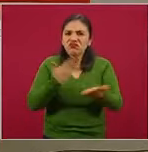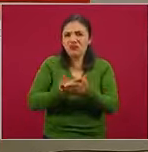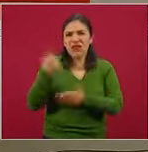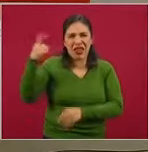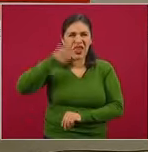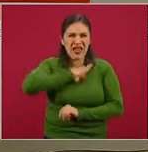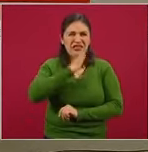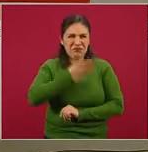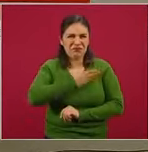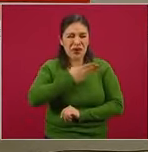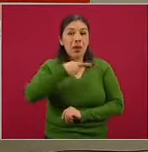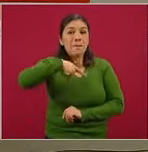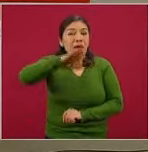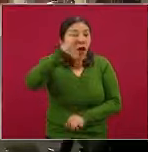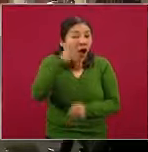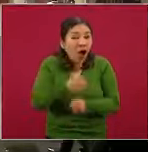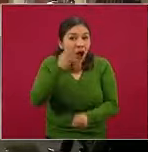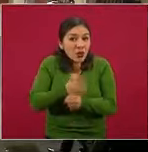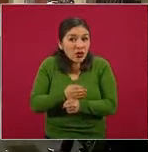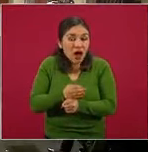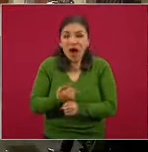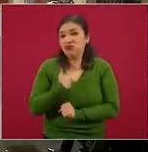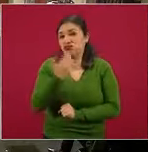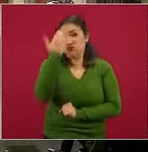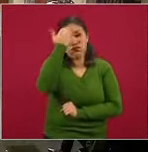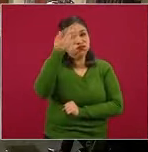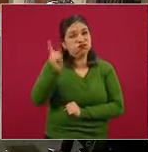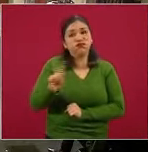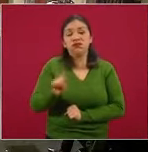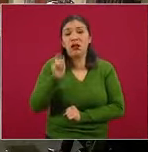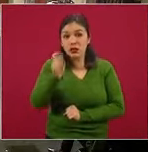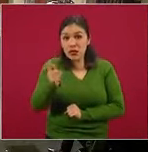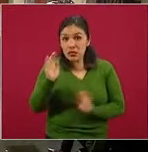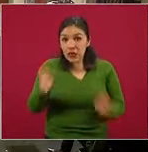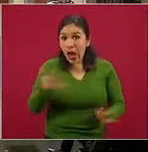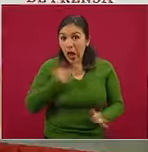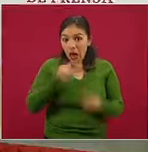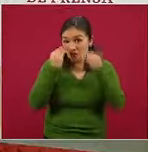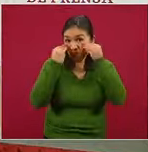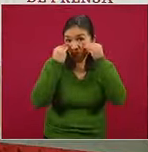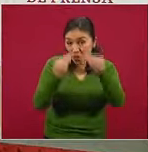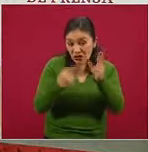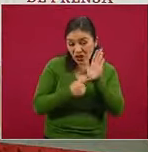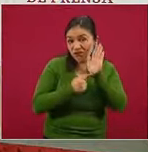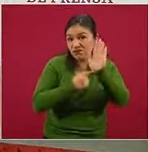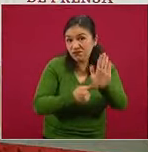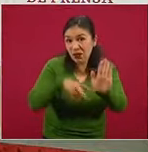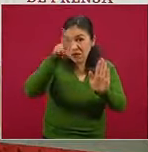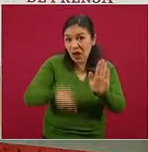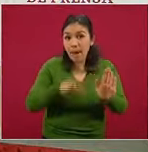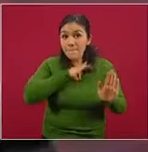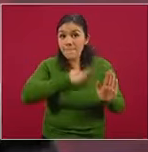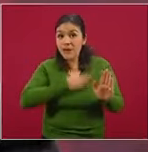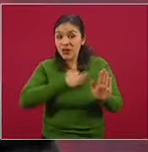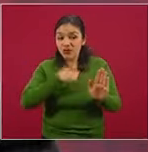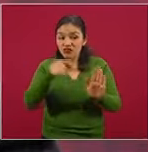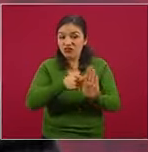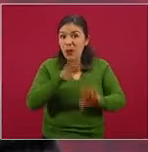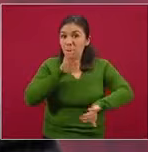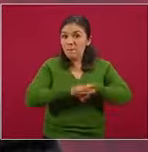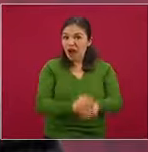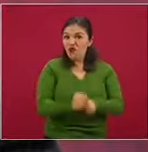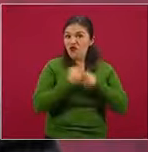España, pero en este momento no tenemos conocimiento de que exista ya una demostración clara de que el virus tiene